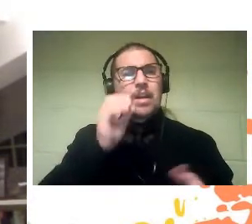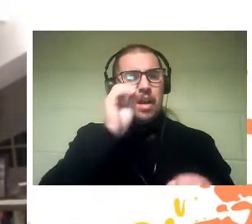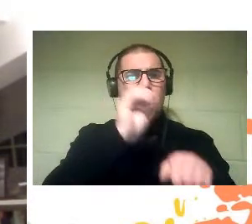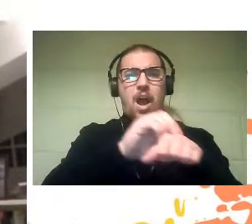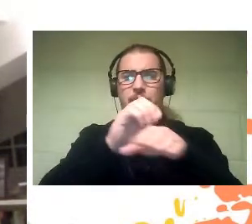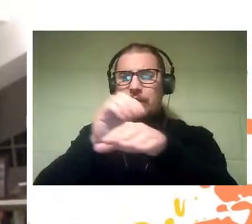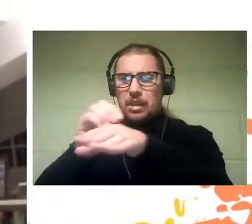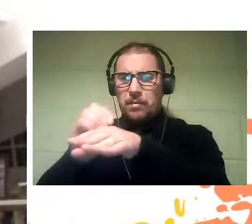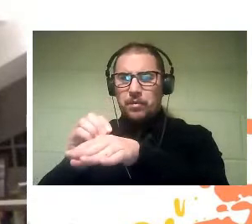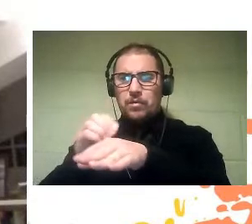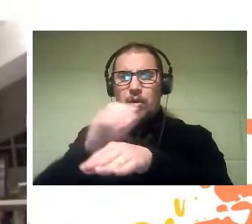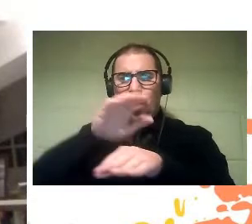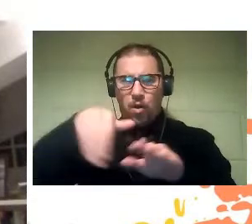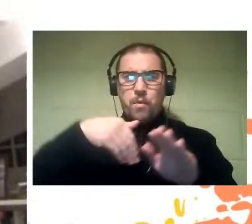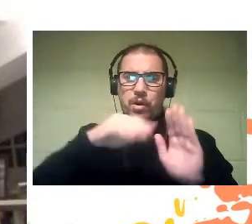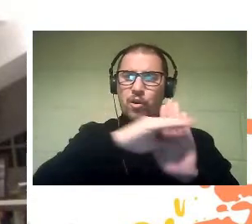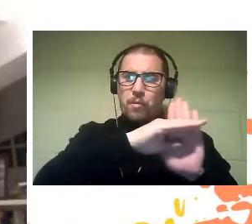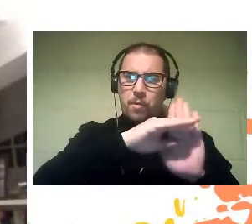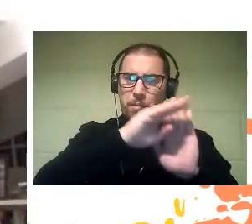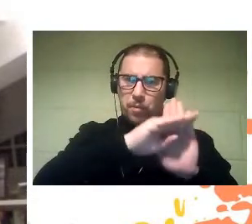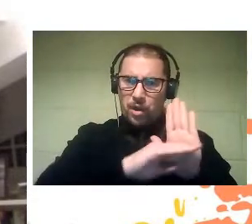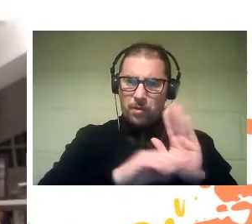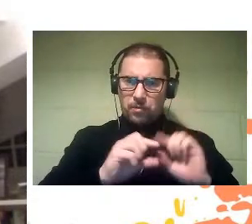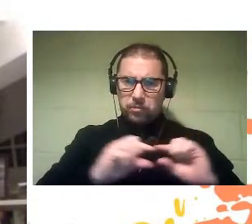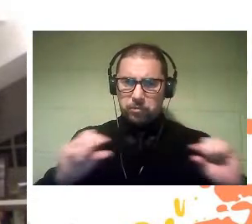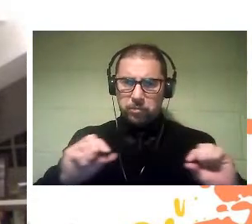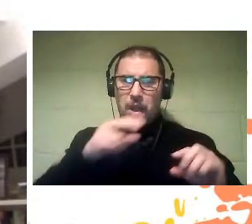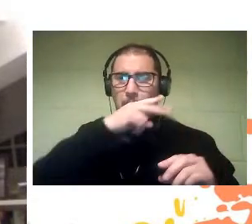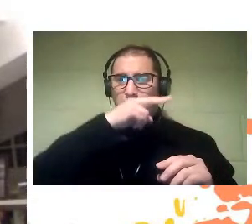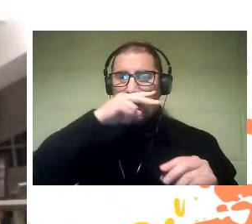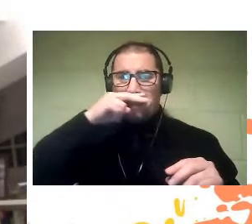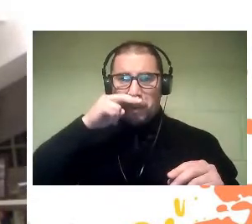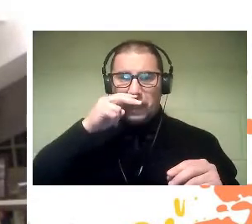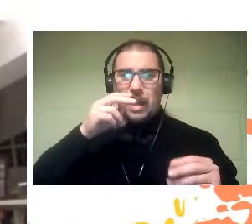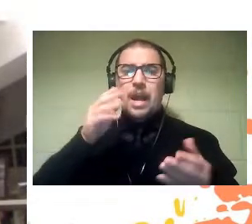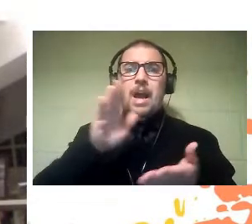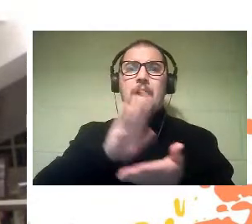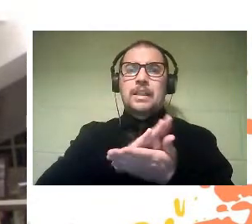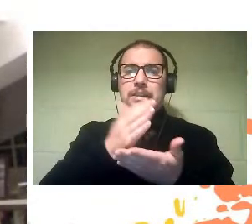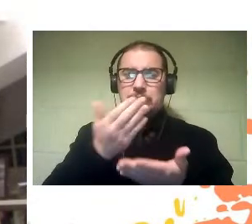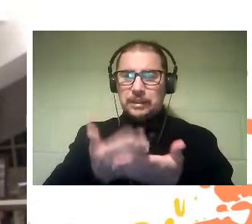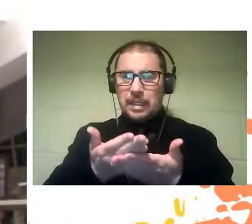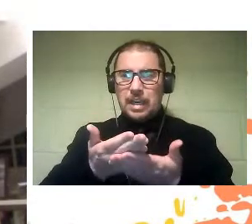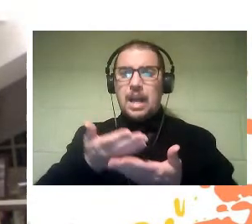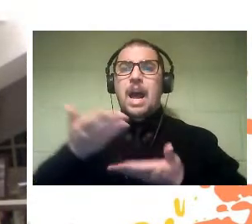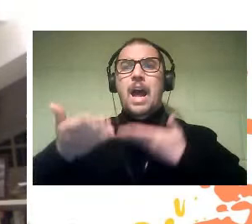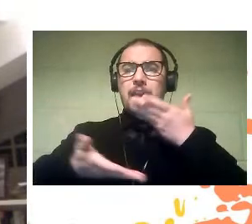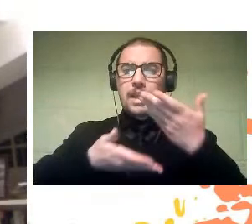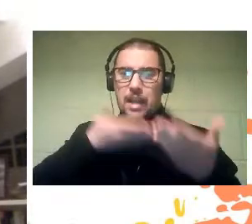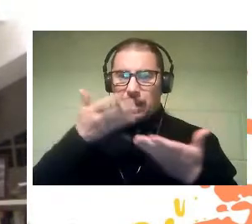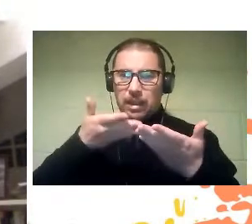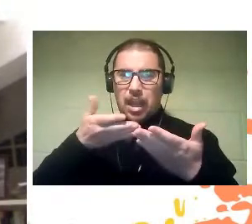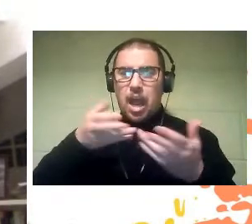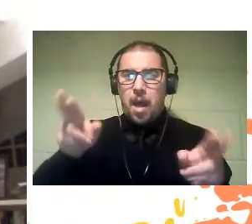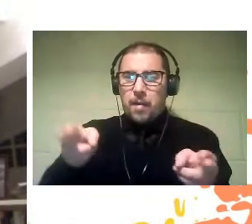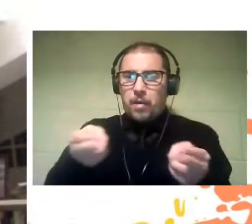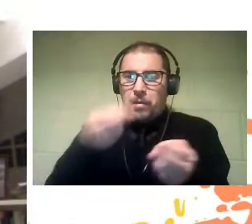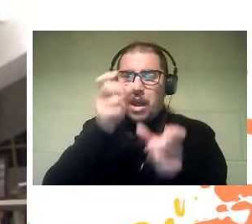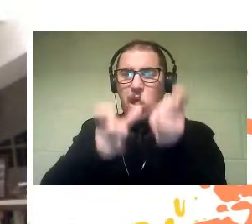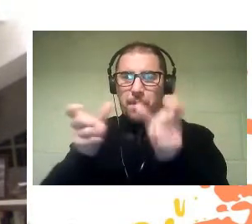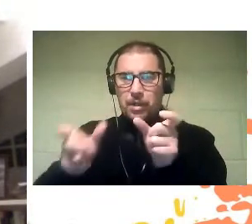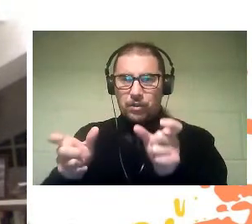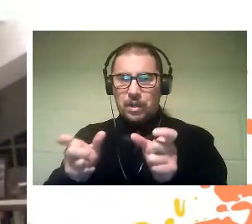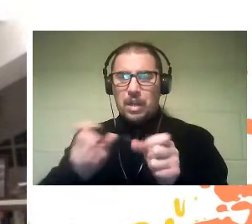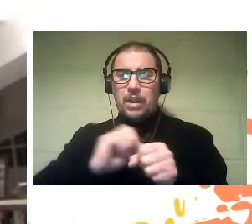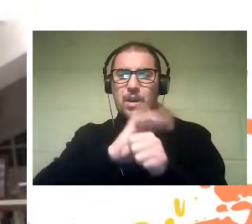recordar nuestro programa Respira, Sana y Canta para la recuperación de pacientes dados de alta